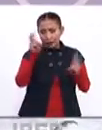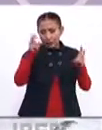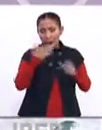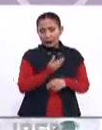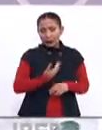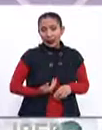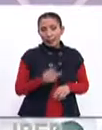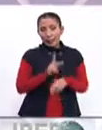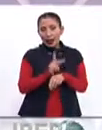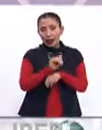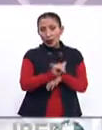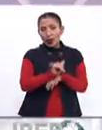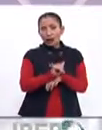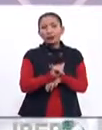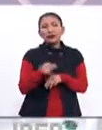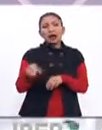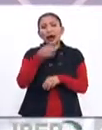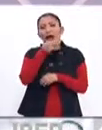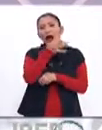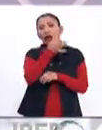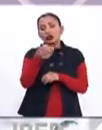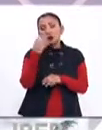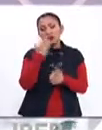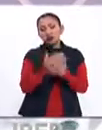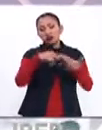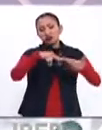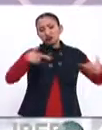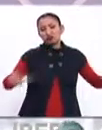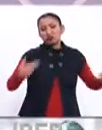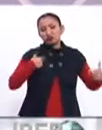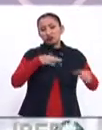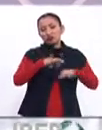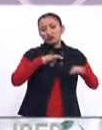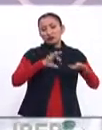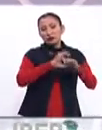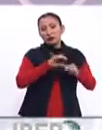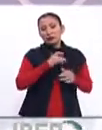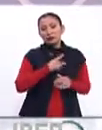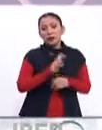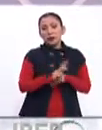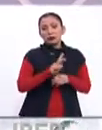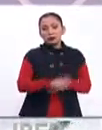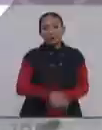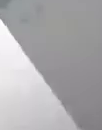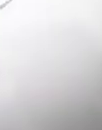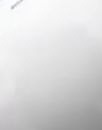presidente de Paraguay, Mario Abdo Benítez, anunció el fin de las relaciones diplomáticas con Venezuela.